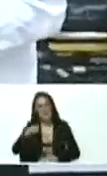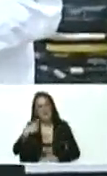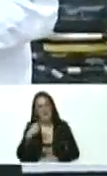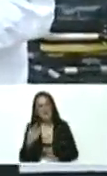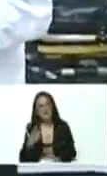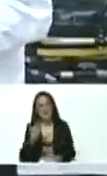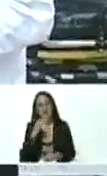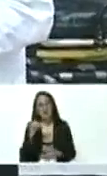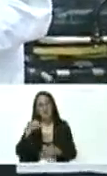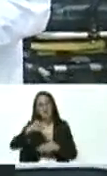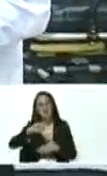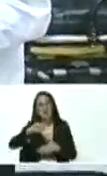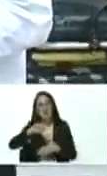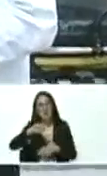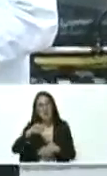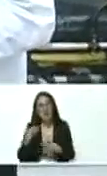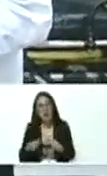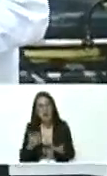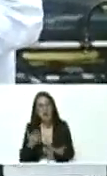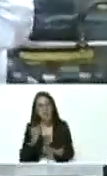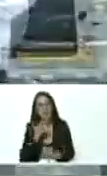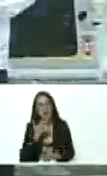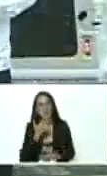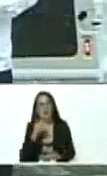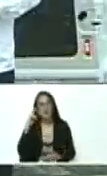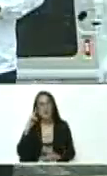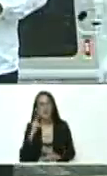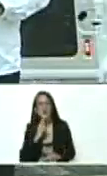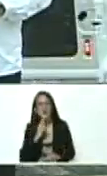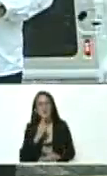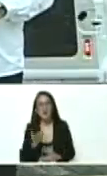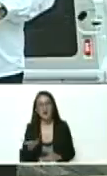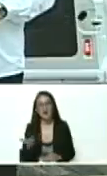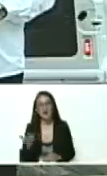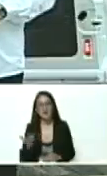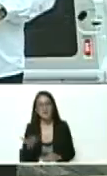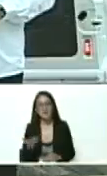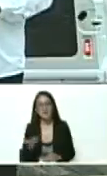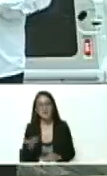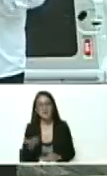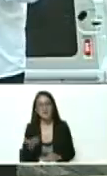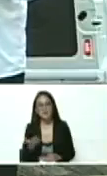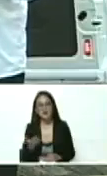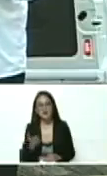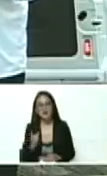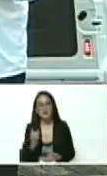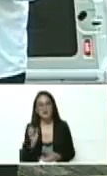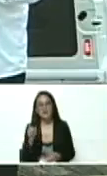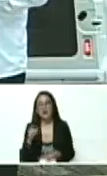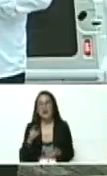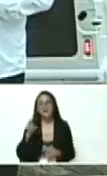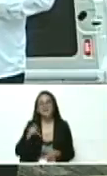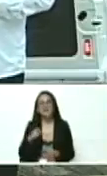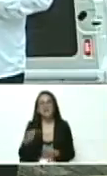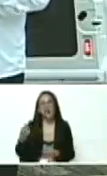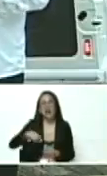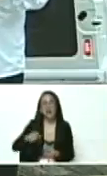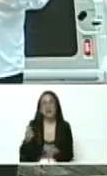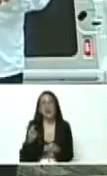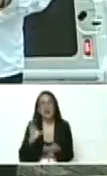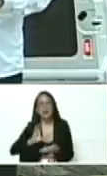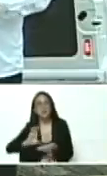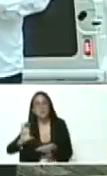Sudamérica, si el Libertador hubiera dependido de un punto de cuenta para ir a liberar a